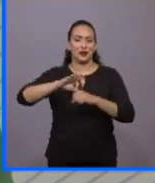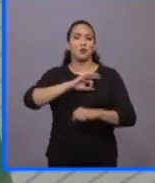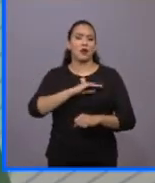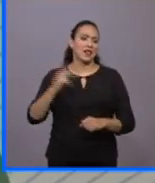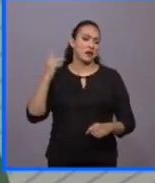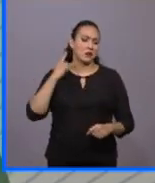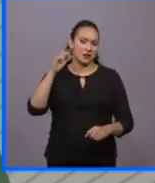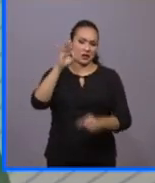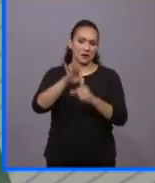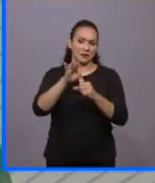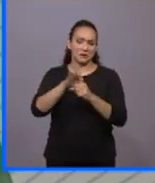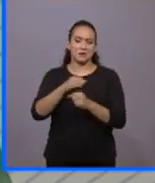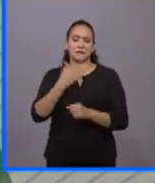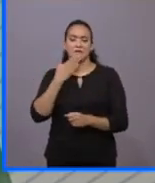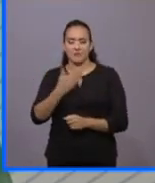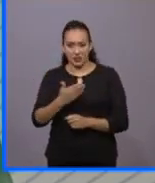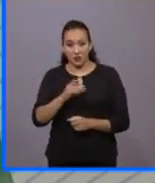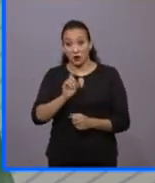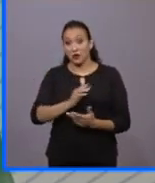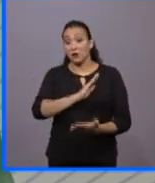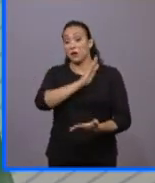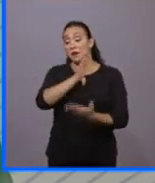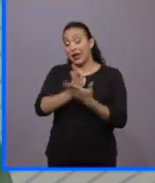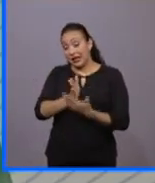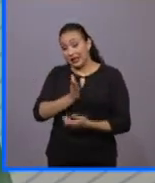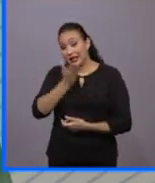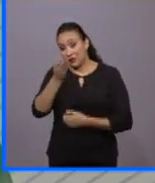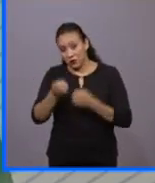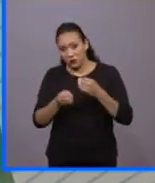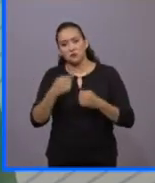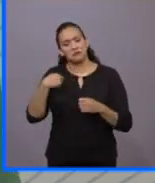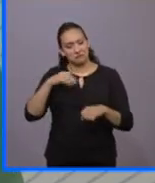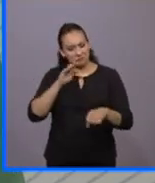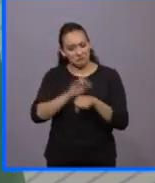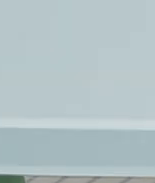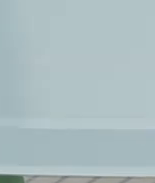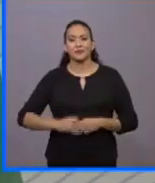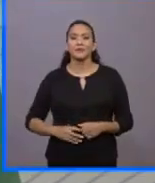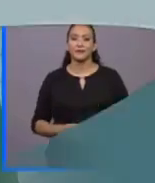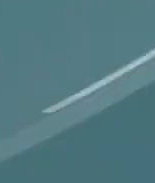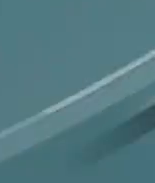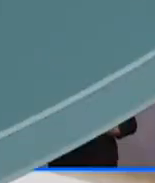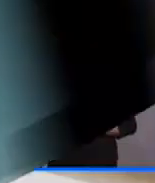ciudadanía cuando se acuda a pedir justicia.